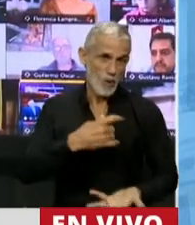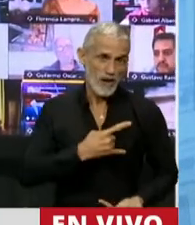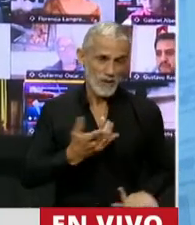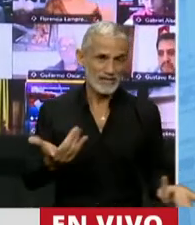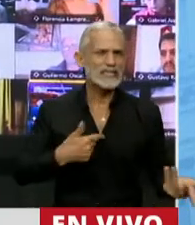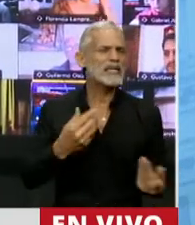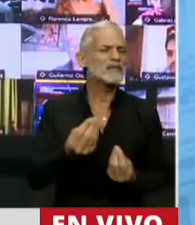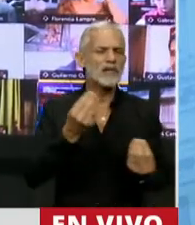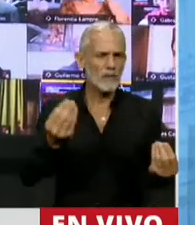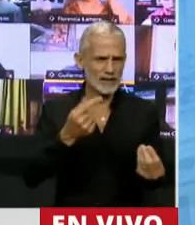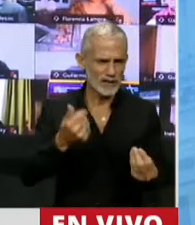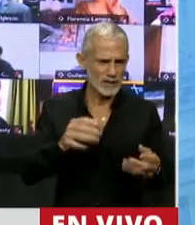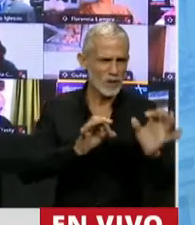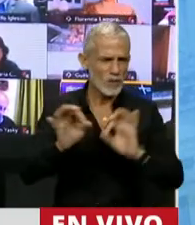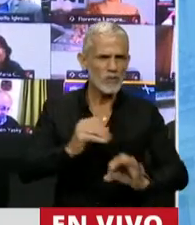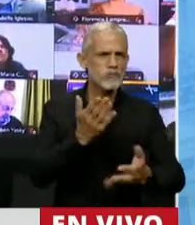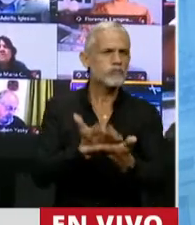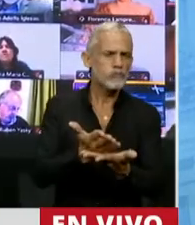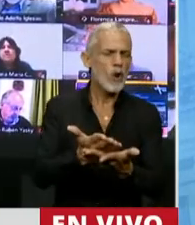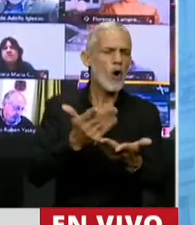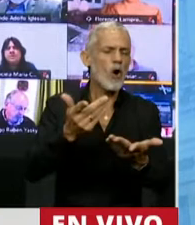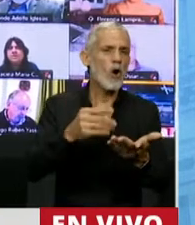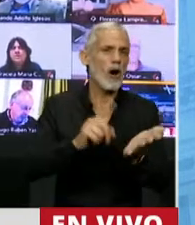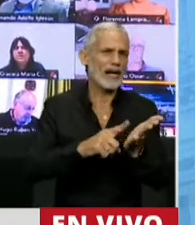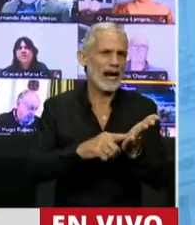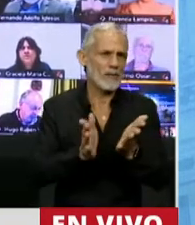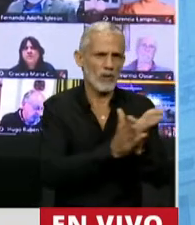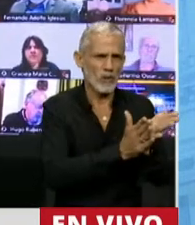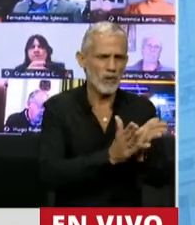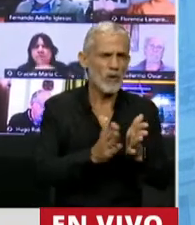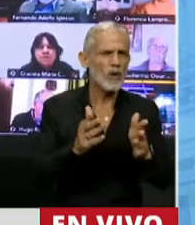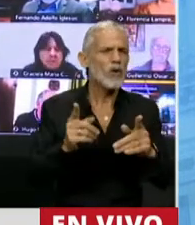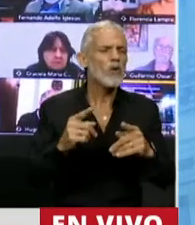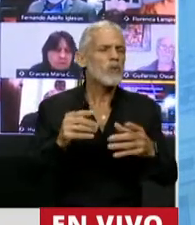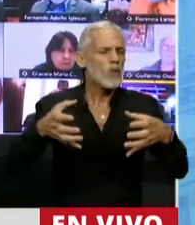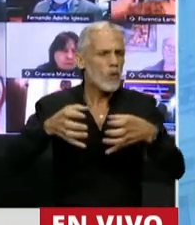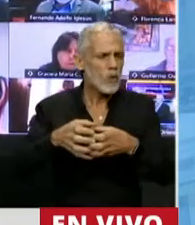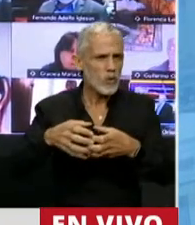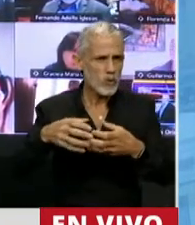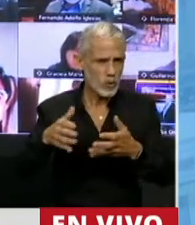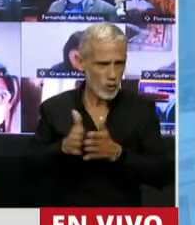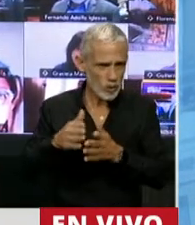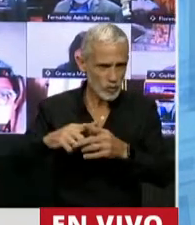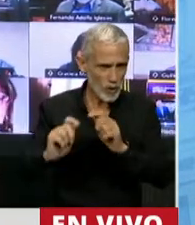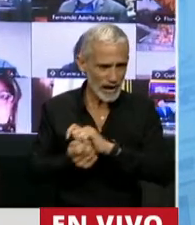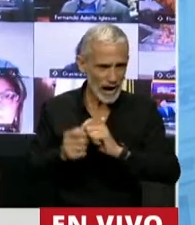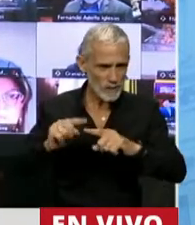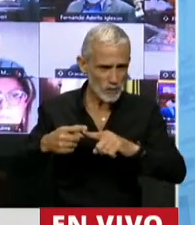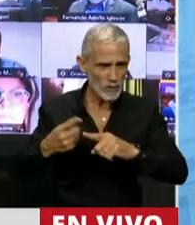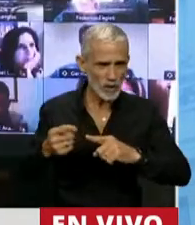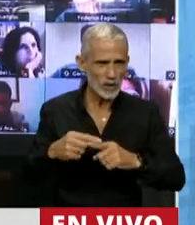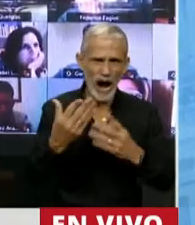a ser acompañada esta iniciativa por diputados del Bloque de Cambiemos, que han tenido una tradición en la defensa de la